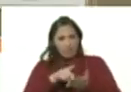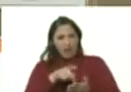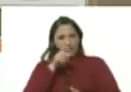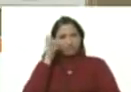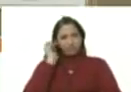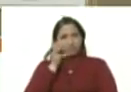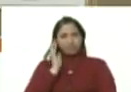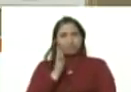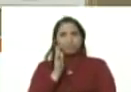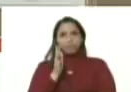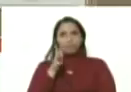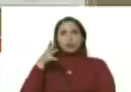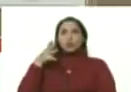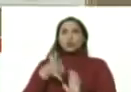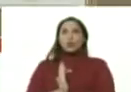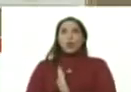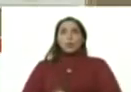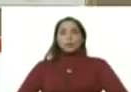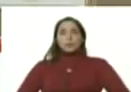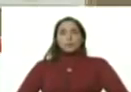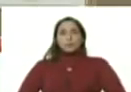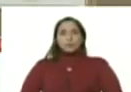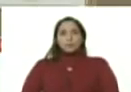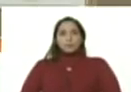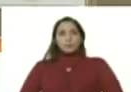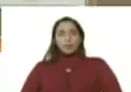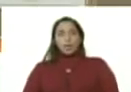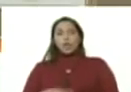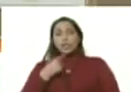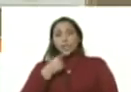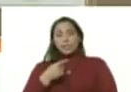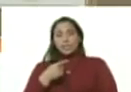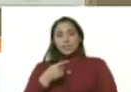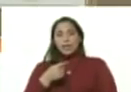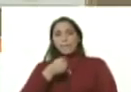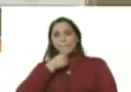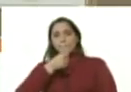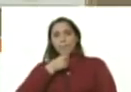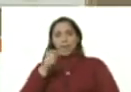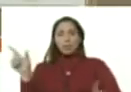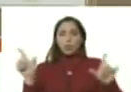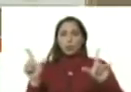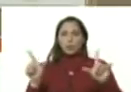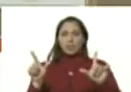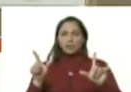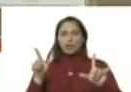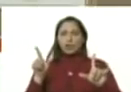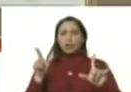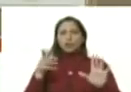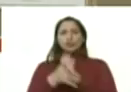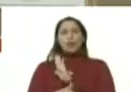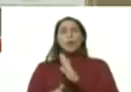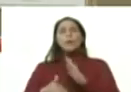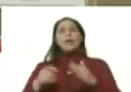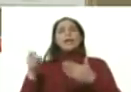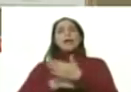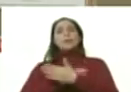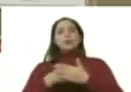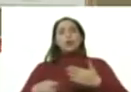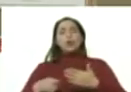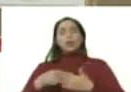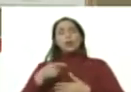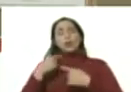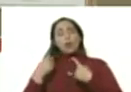un seminario sobre lo que llaman los medios de comunicación las sanciones, o lo que dicen, tal como las califica Estados